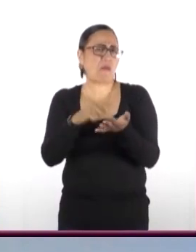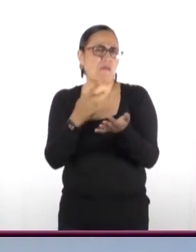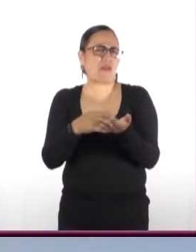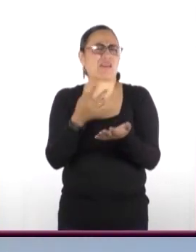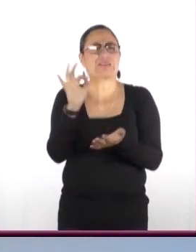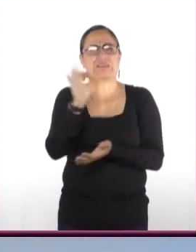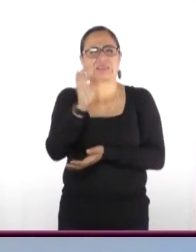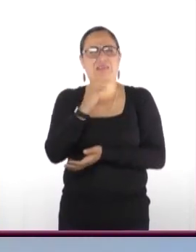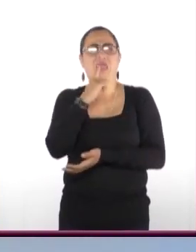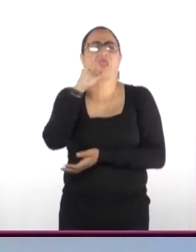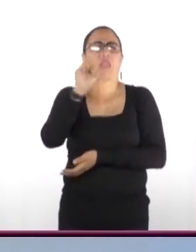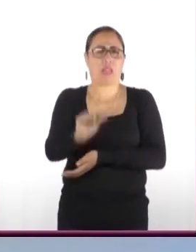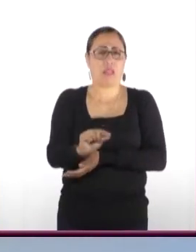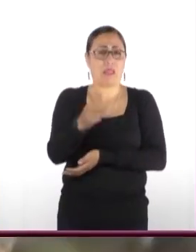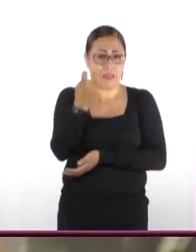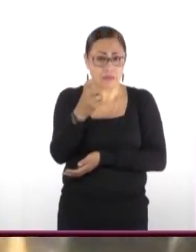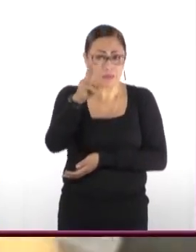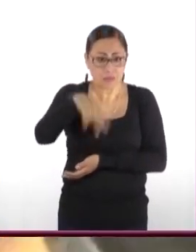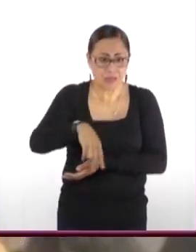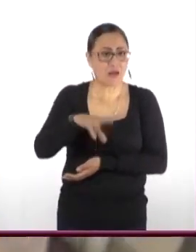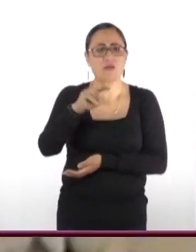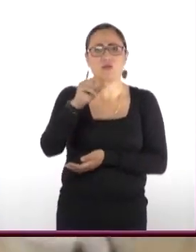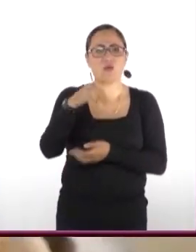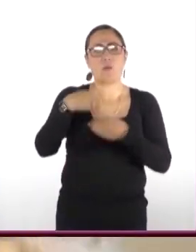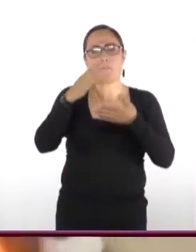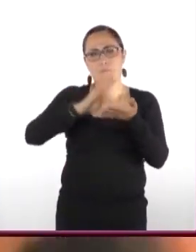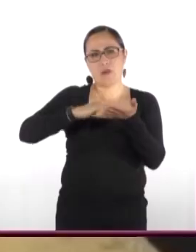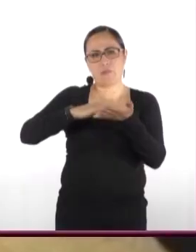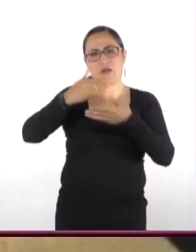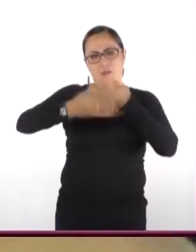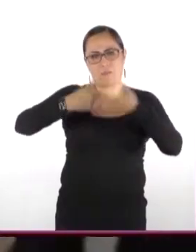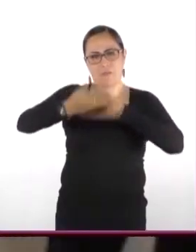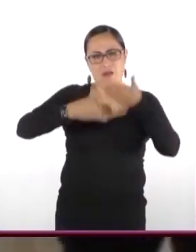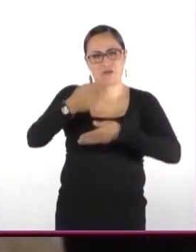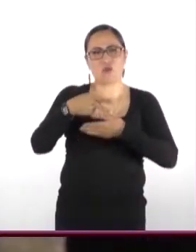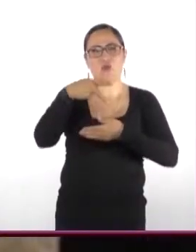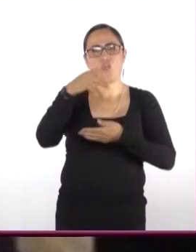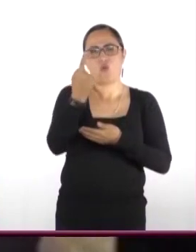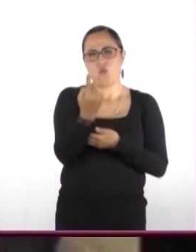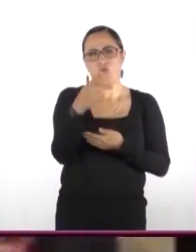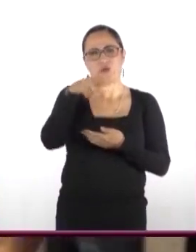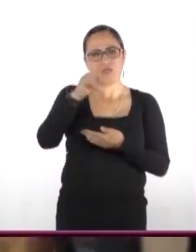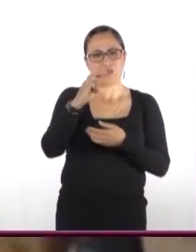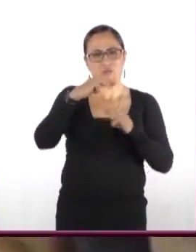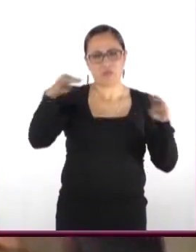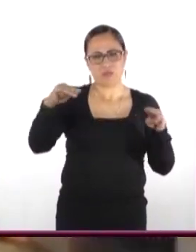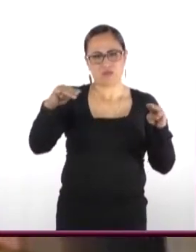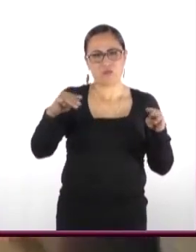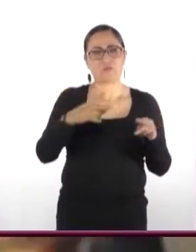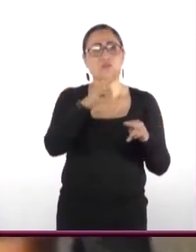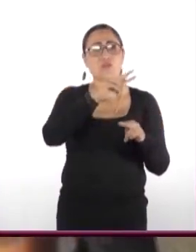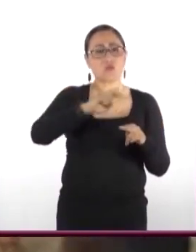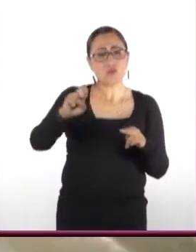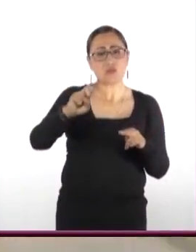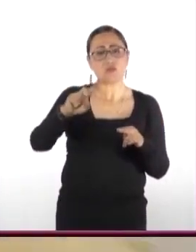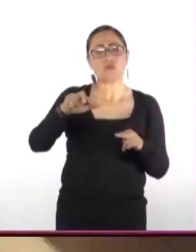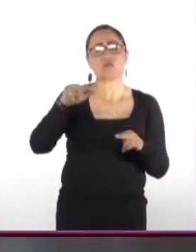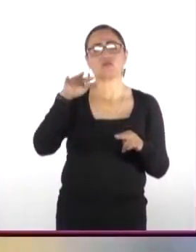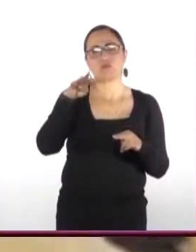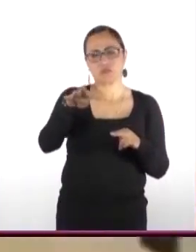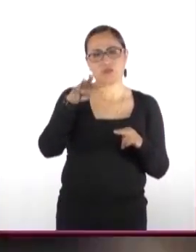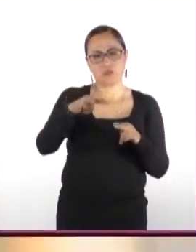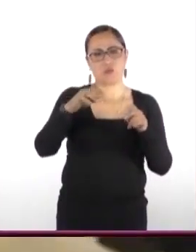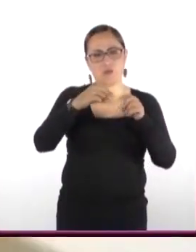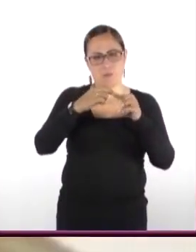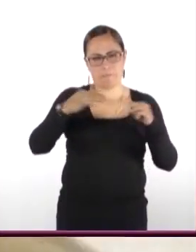poca cosa, pero no lo es. Tomó un rollo de papel de baño de 1 kilómetro y 219 metros de